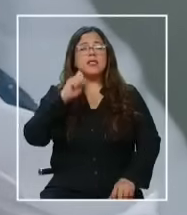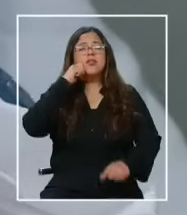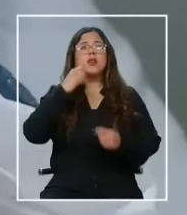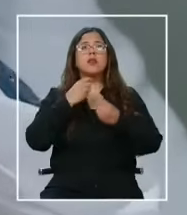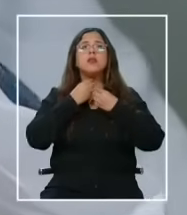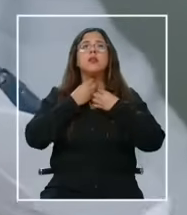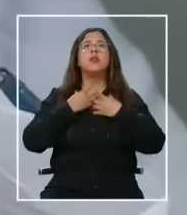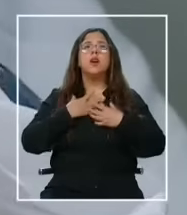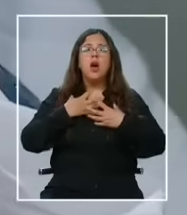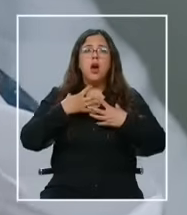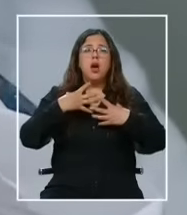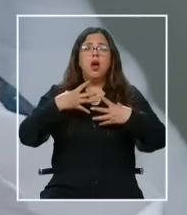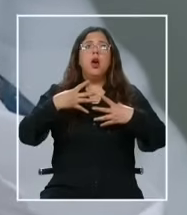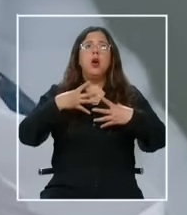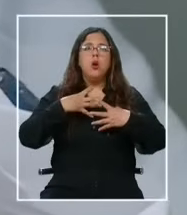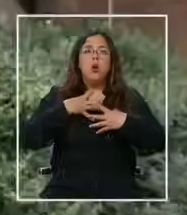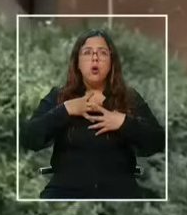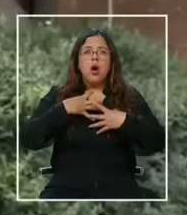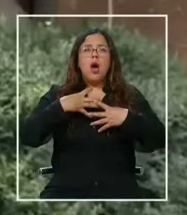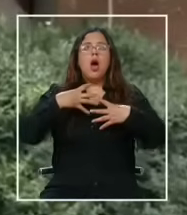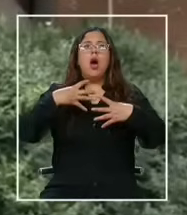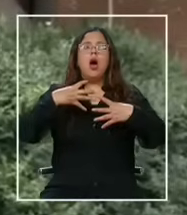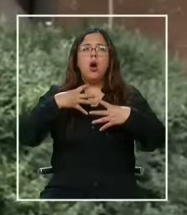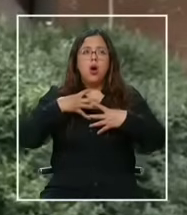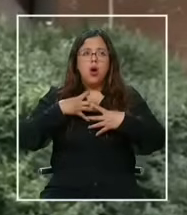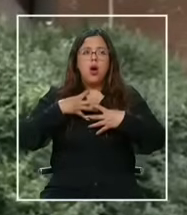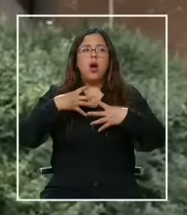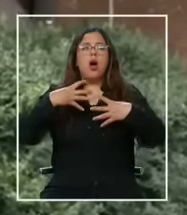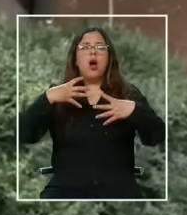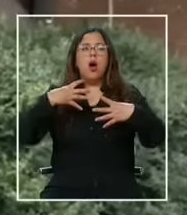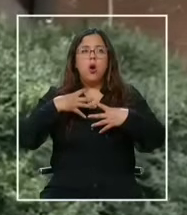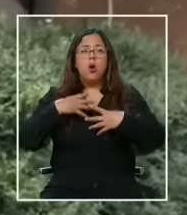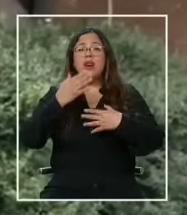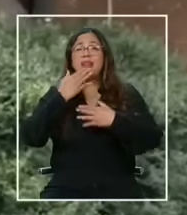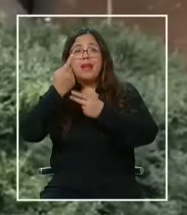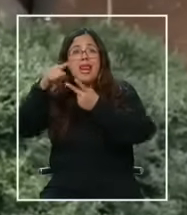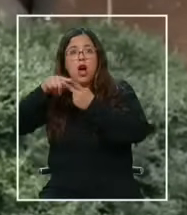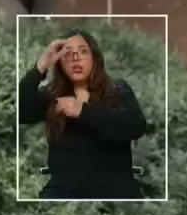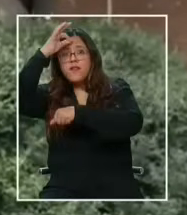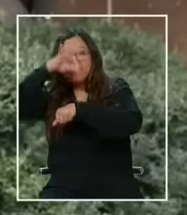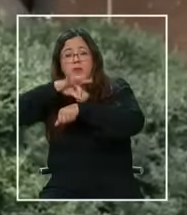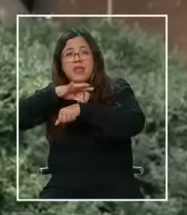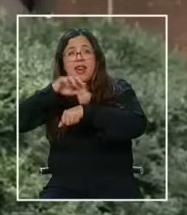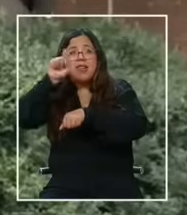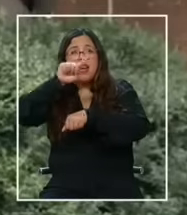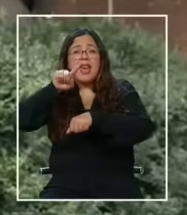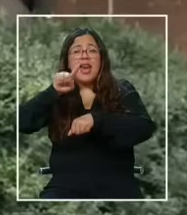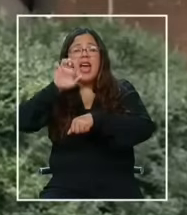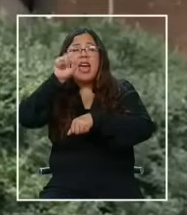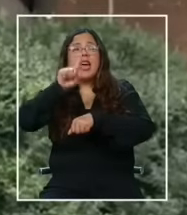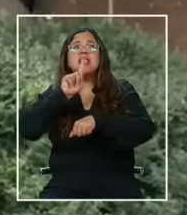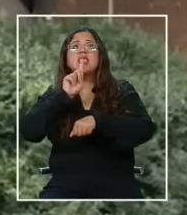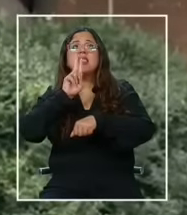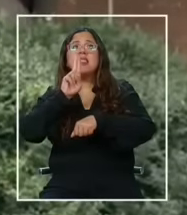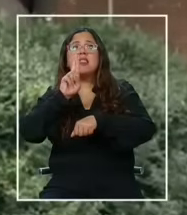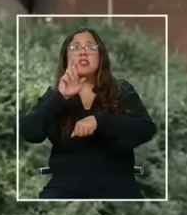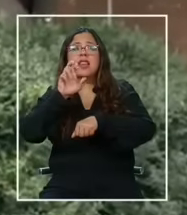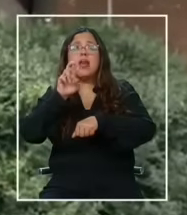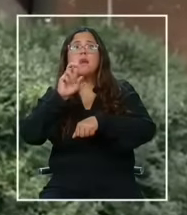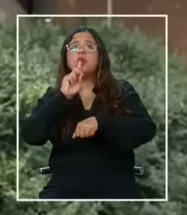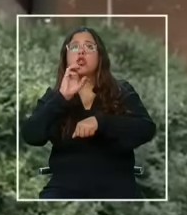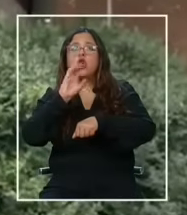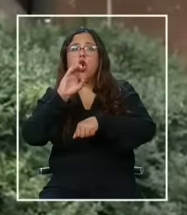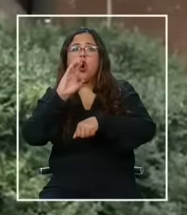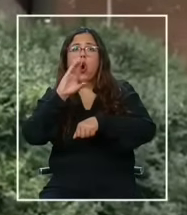tracto respiratorio el estreptococo que habitualmente va a estar en la saliva en la boca en la nariz de las personas que lo portan fácilmente va a